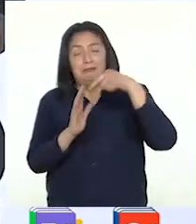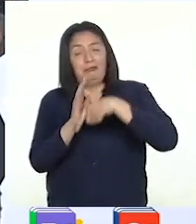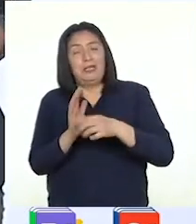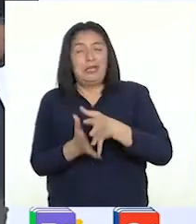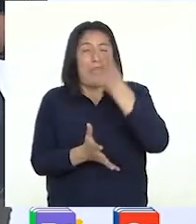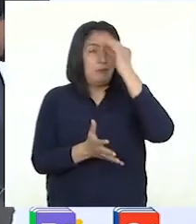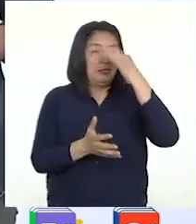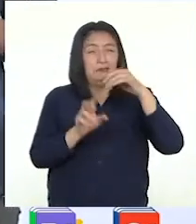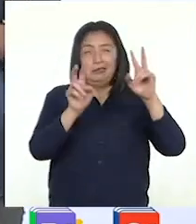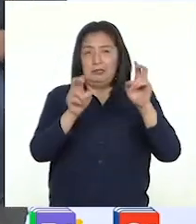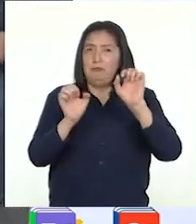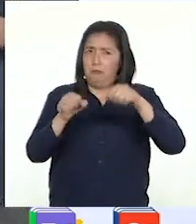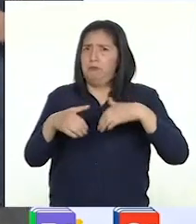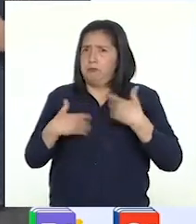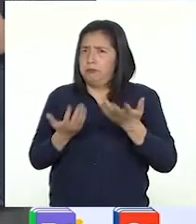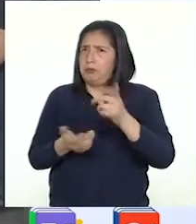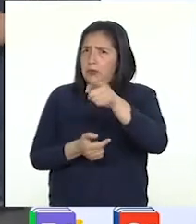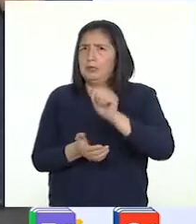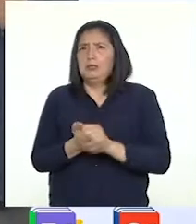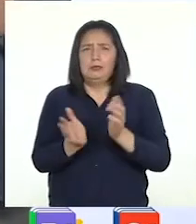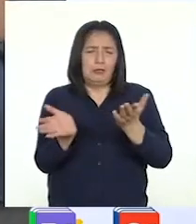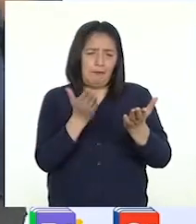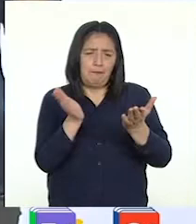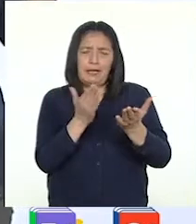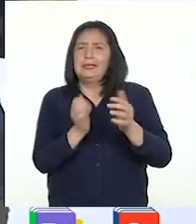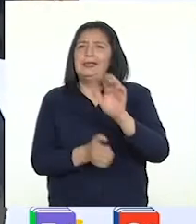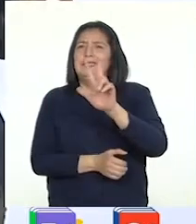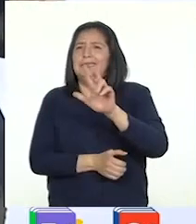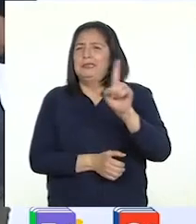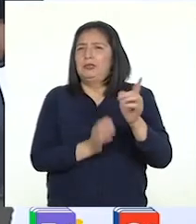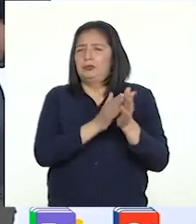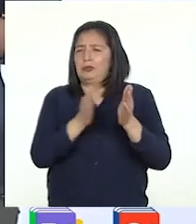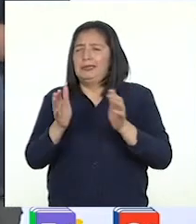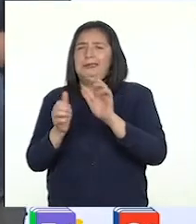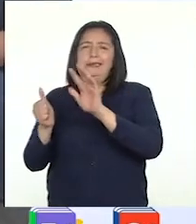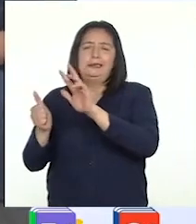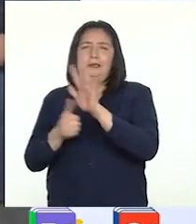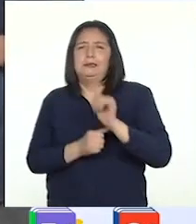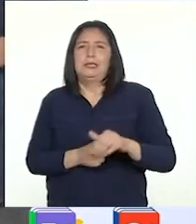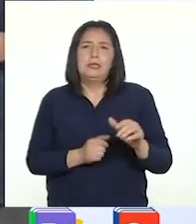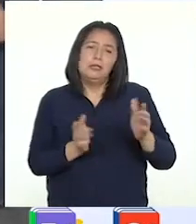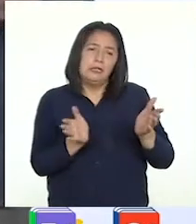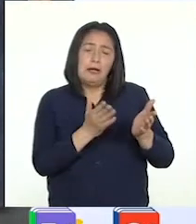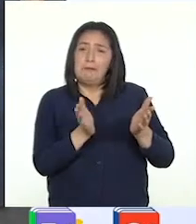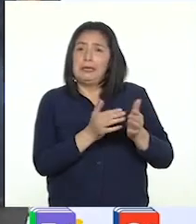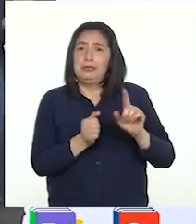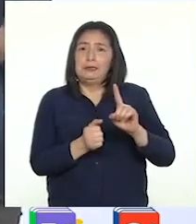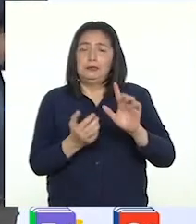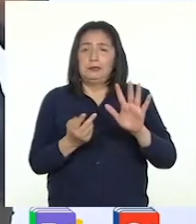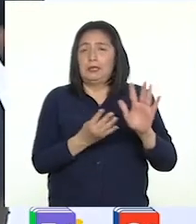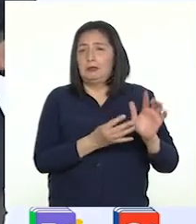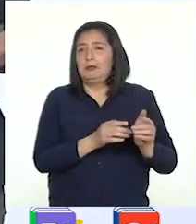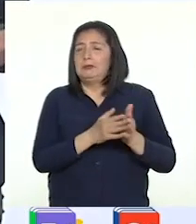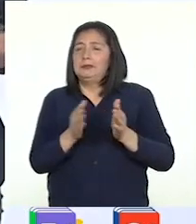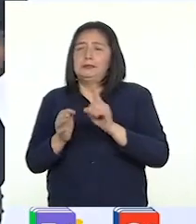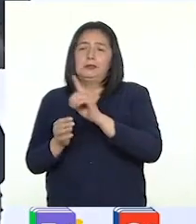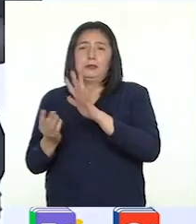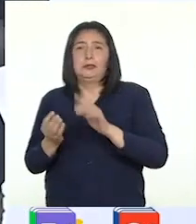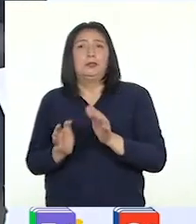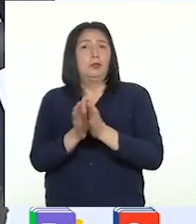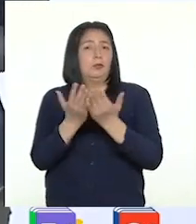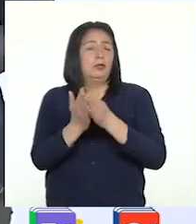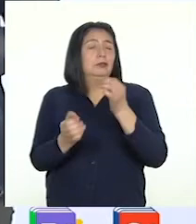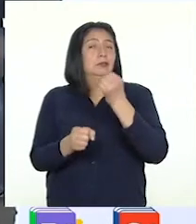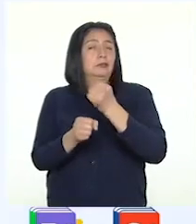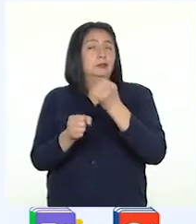aprendiendo sobre este tema, pueden consultar las páginas 31 a 36 y 169 y 170 del cuaderno de